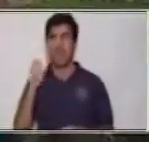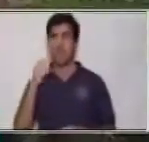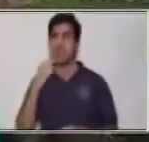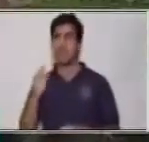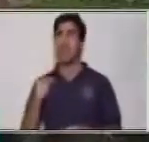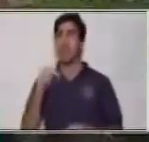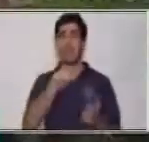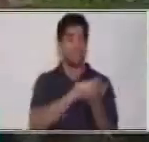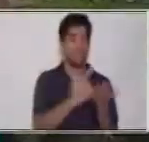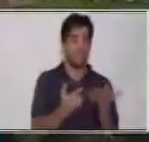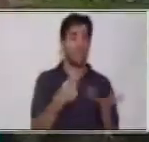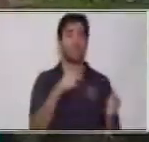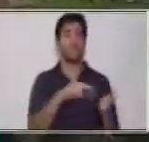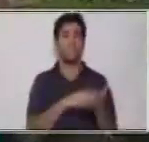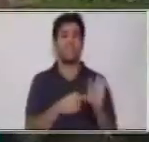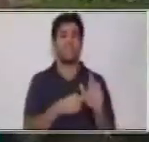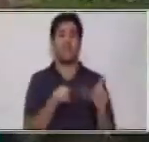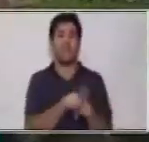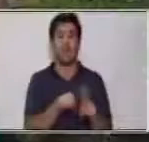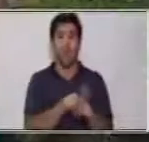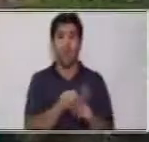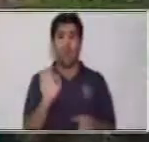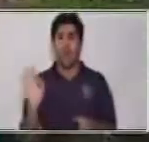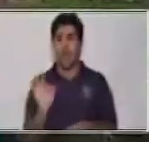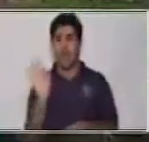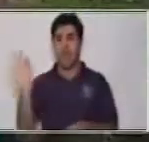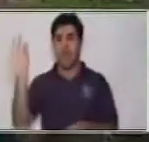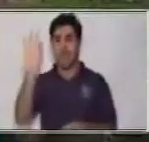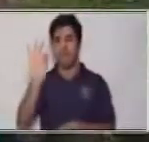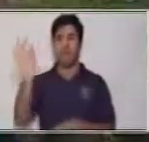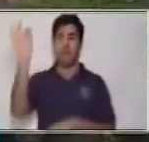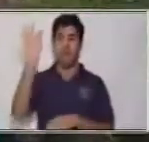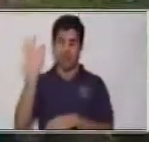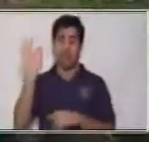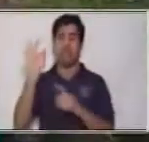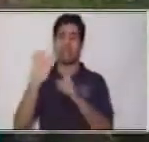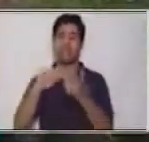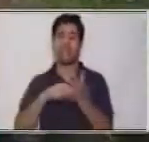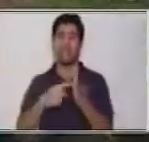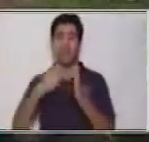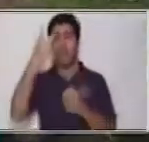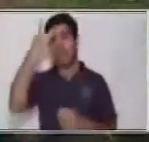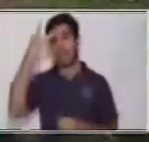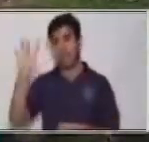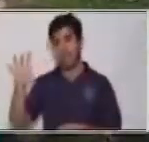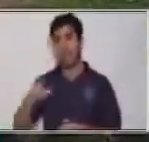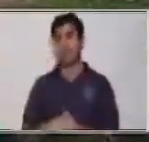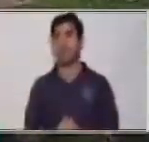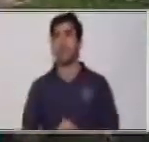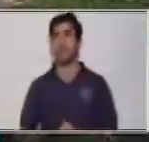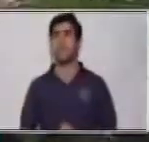como las abejas que llevan el polen de la inteligencia de un lado a otro.